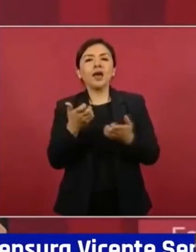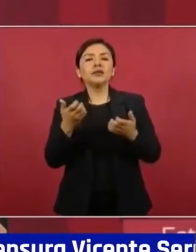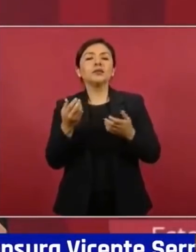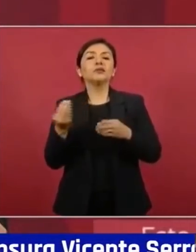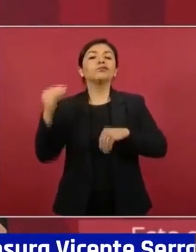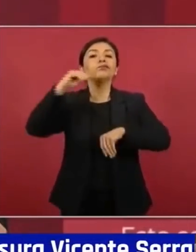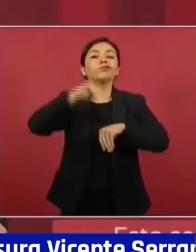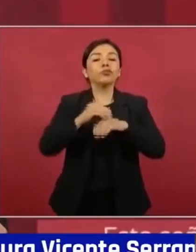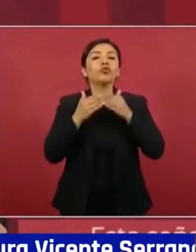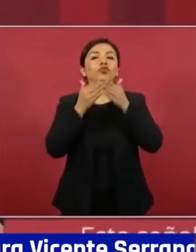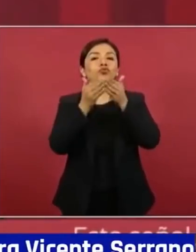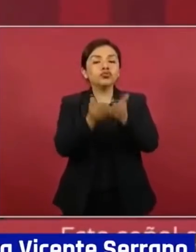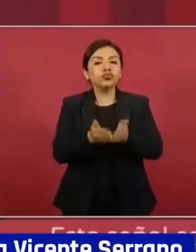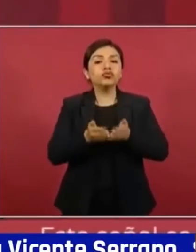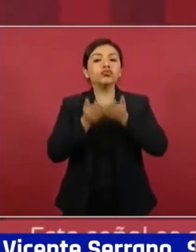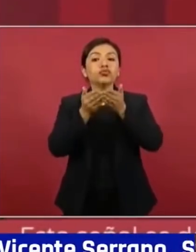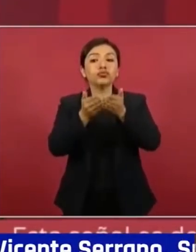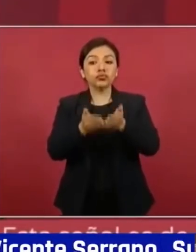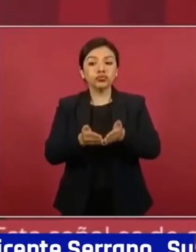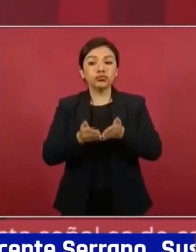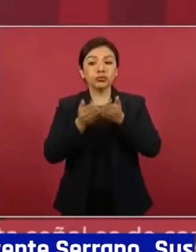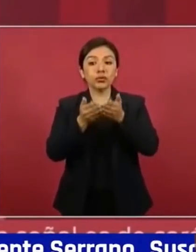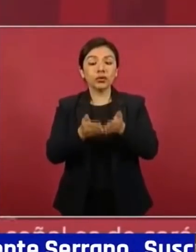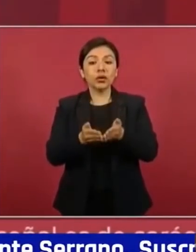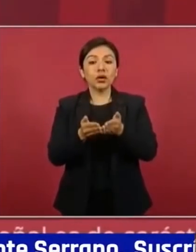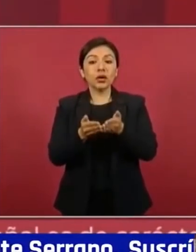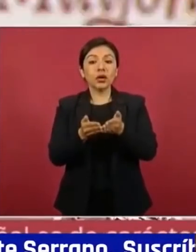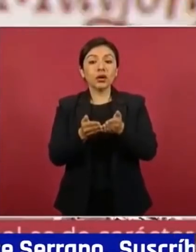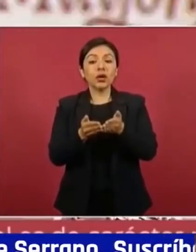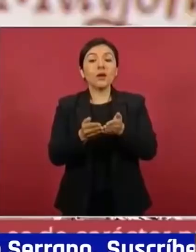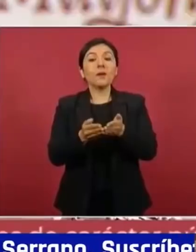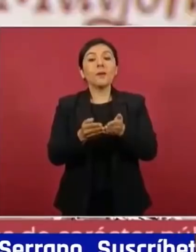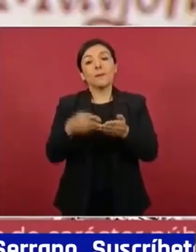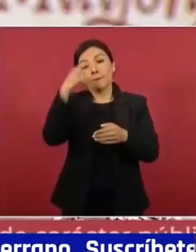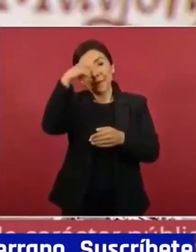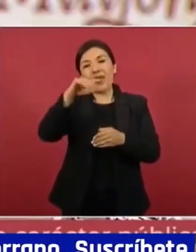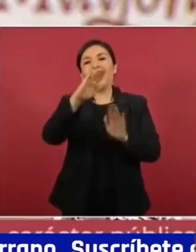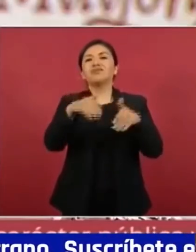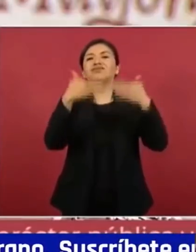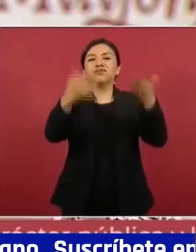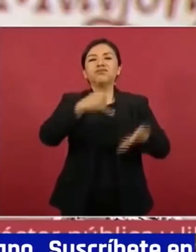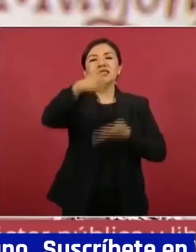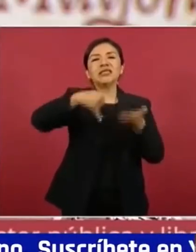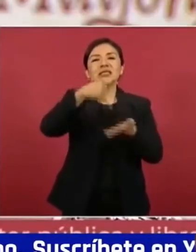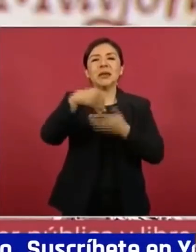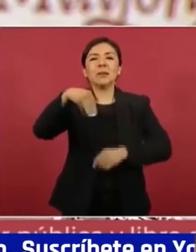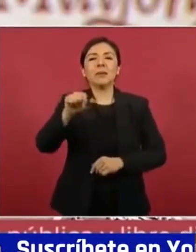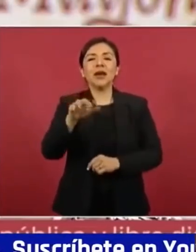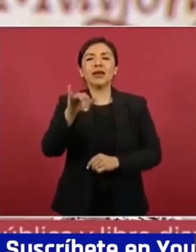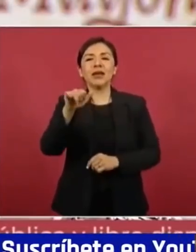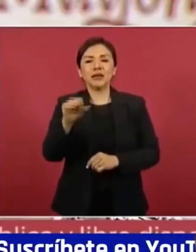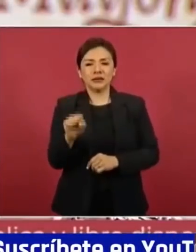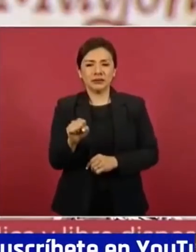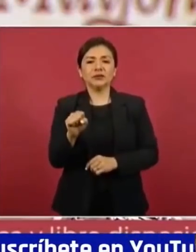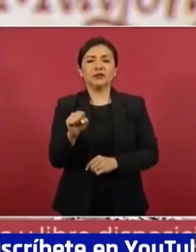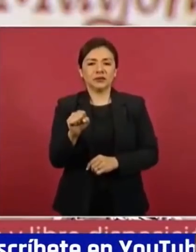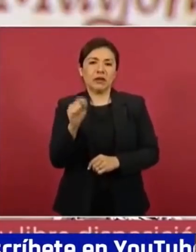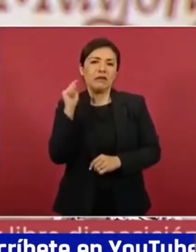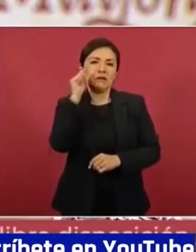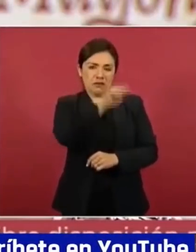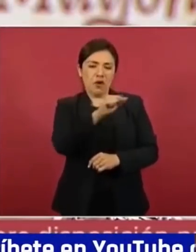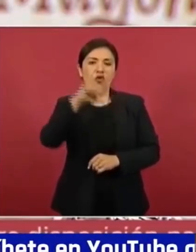el presidente revela, porque vamos la próxima semana a la Cámara de Diputados a la discusión y